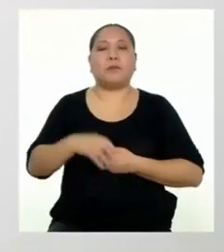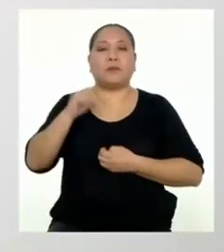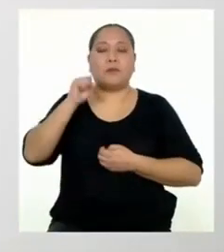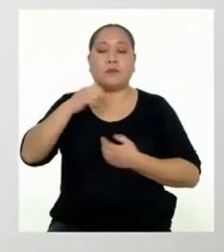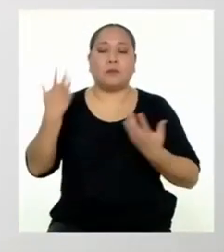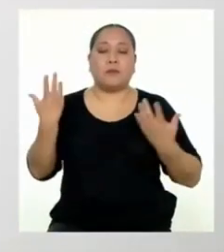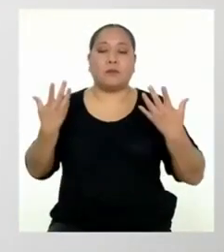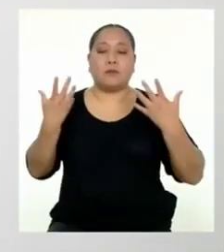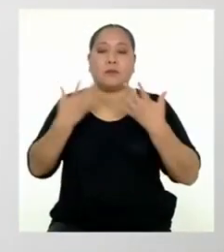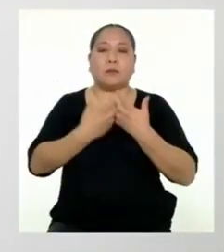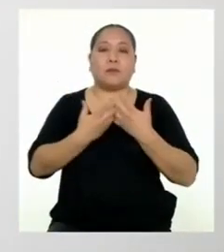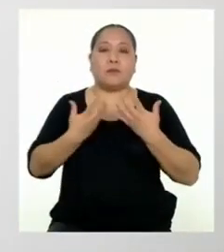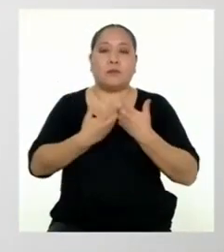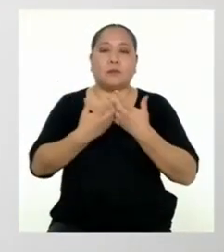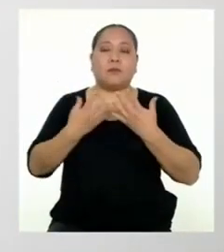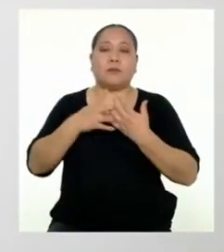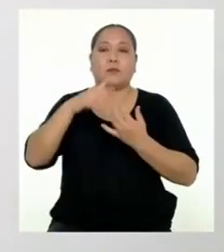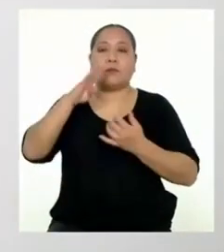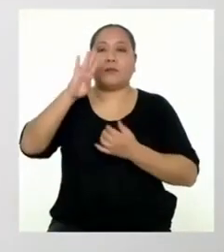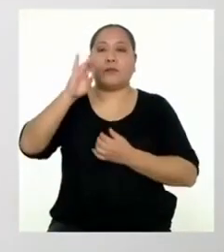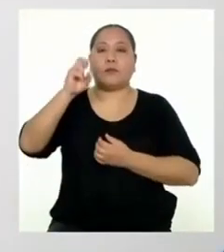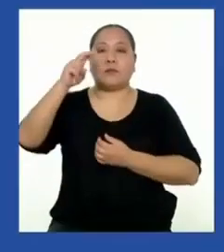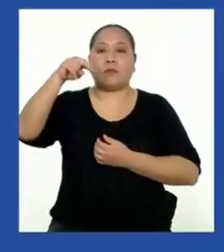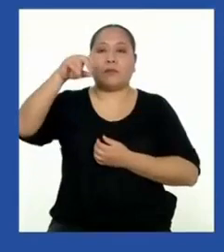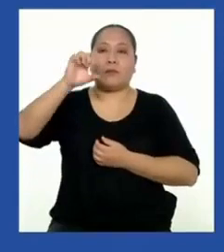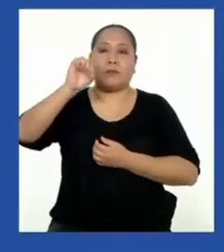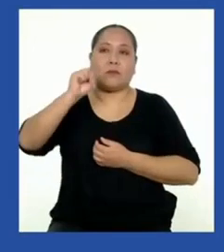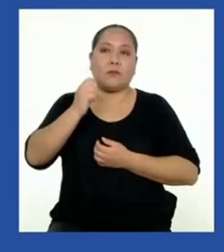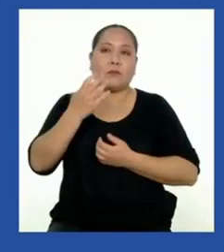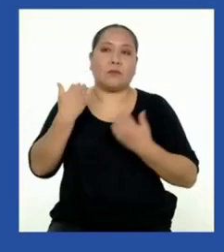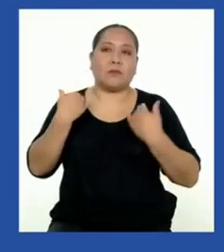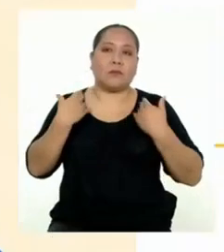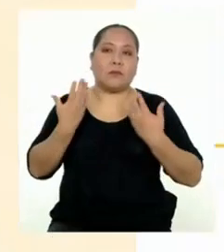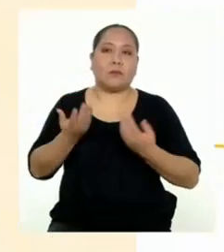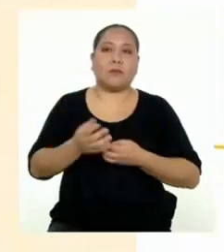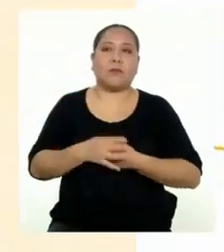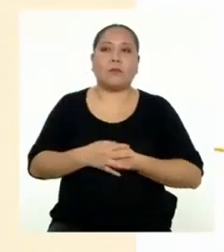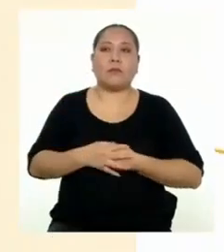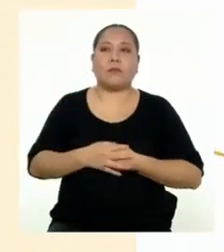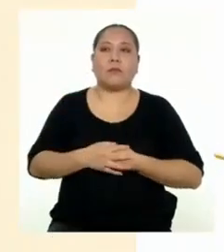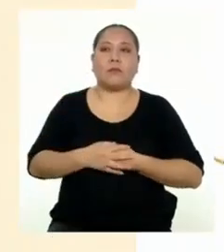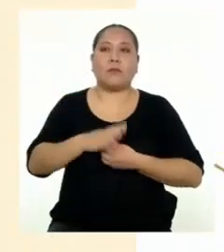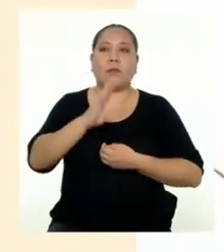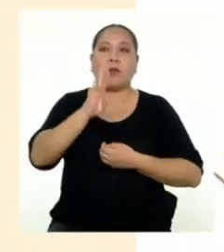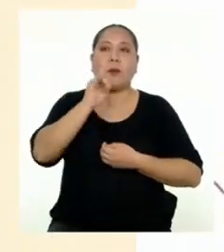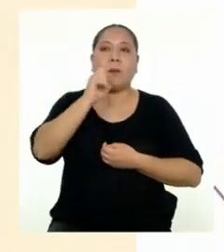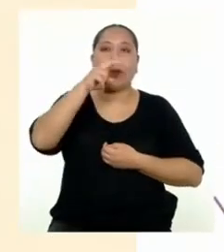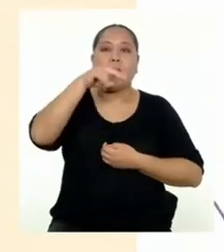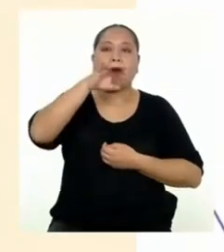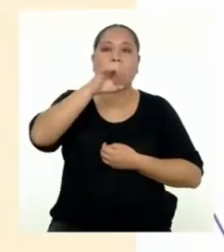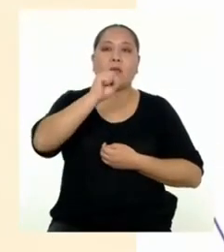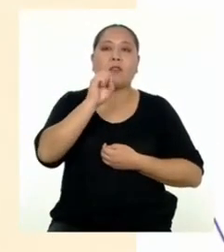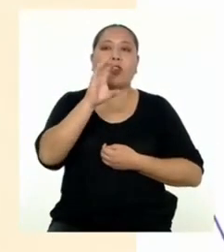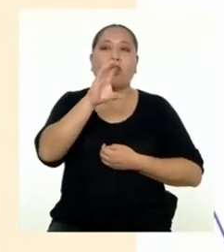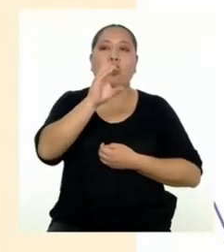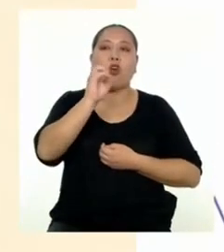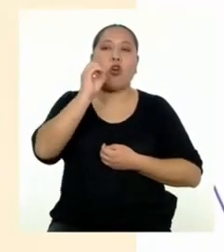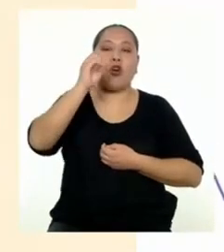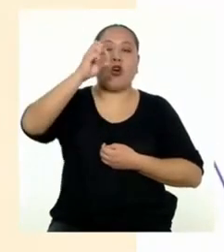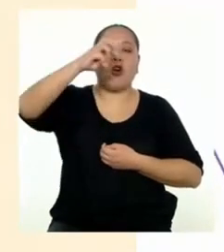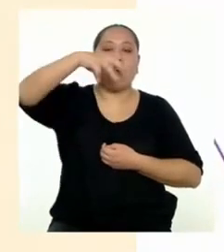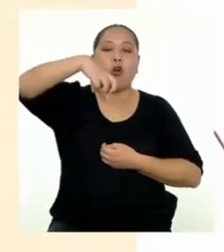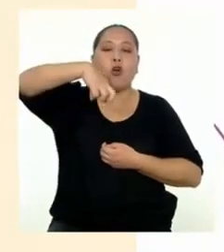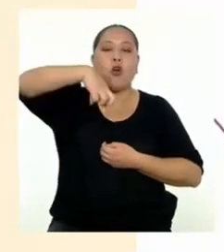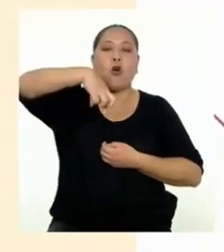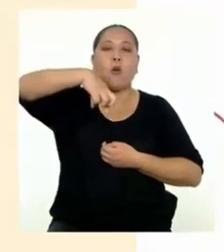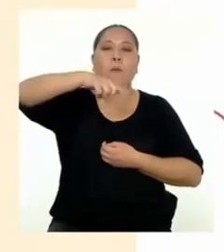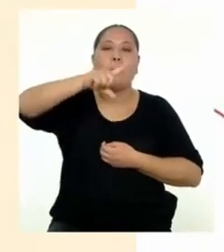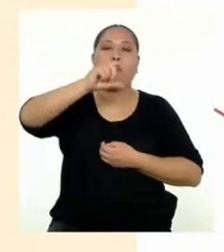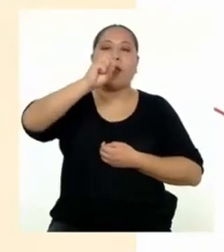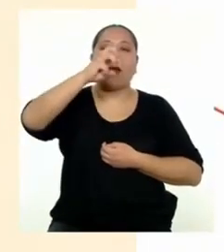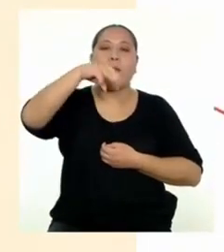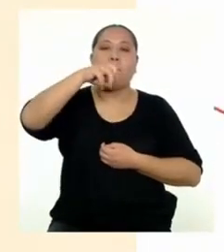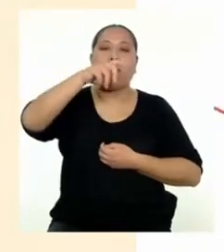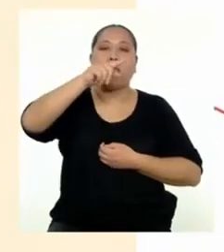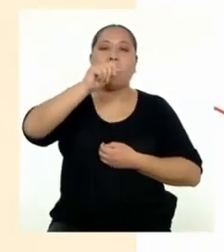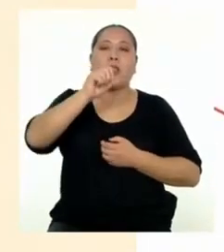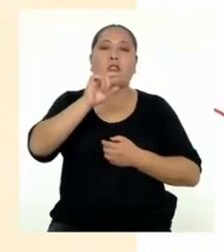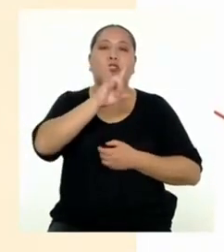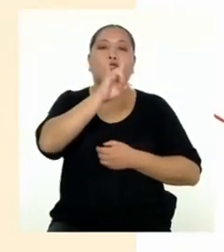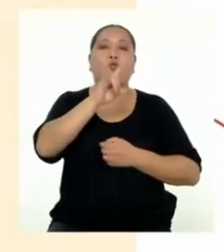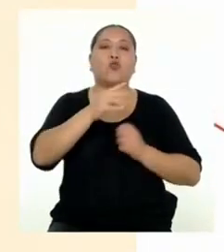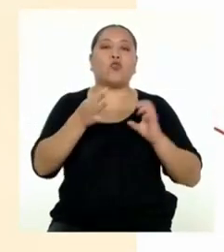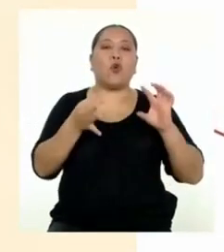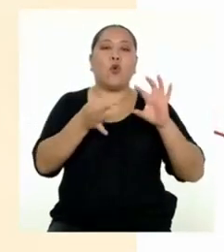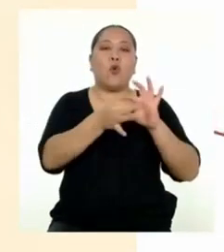la relación que los bienes guardan entre sí, tenemos bienes complementarios. Son los que se utilizan juntos, ya